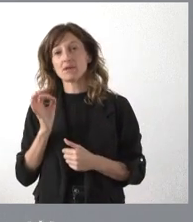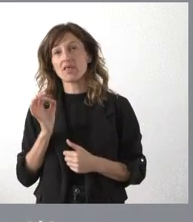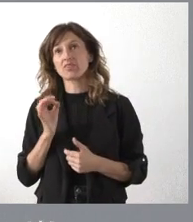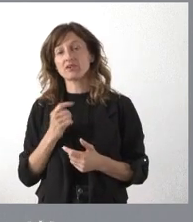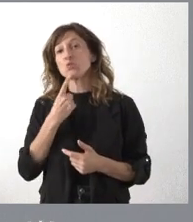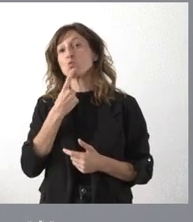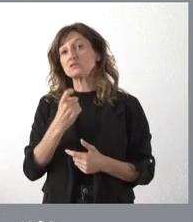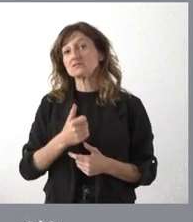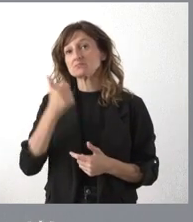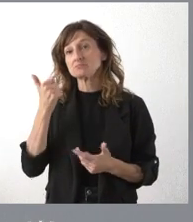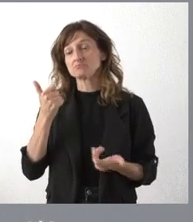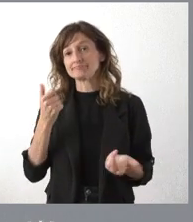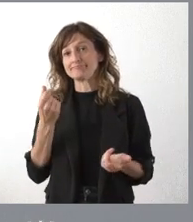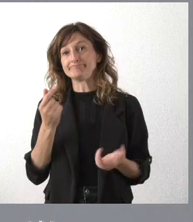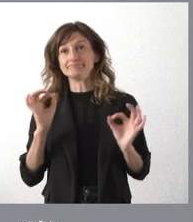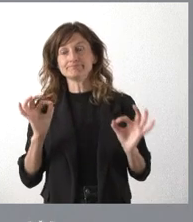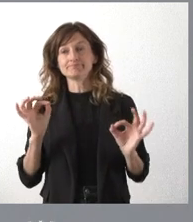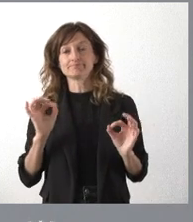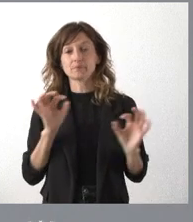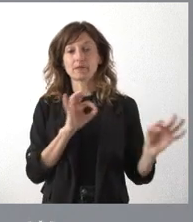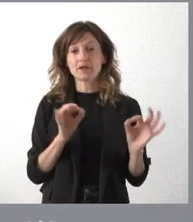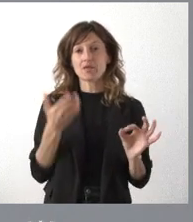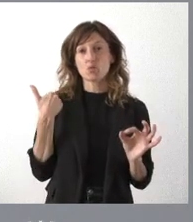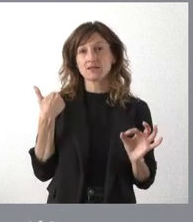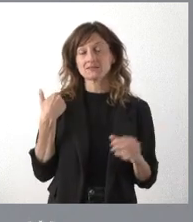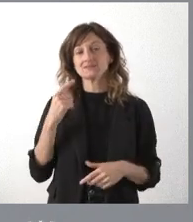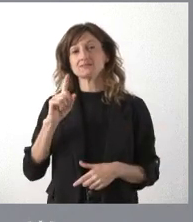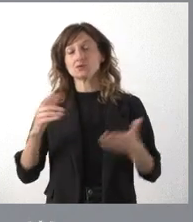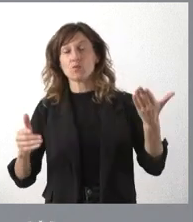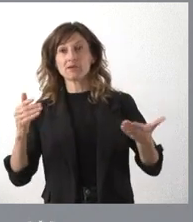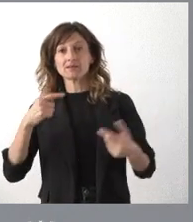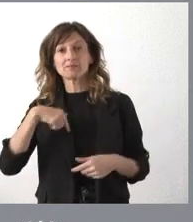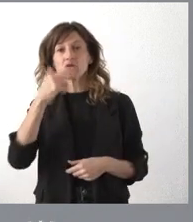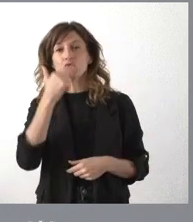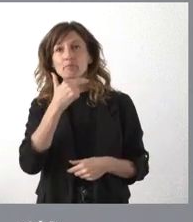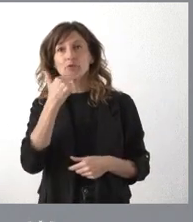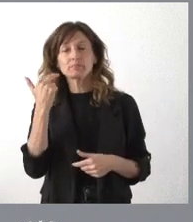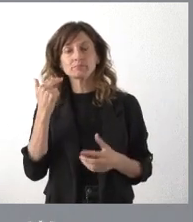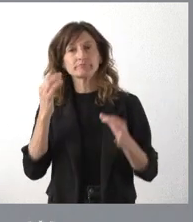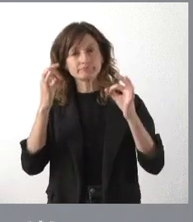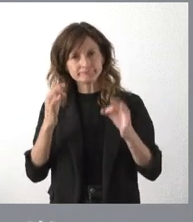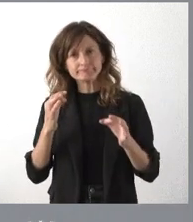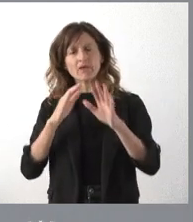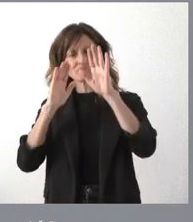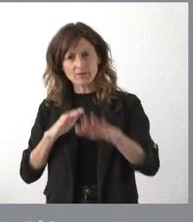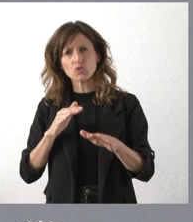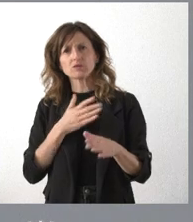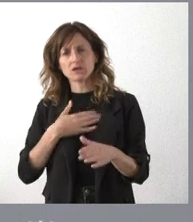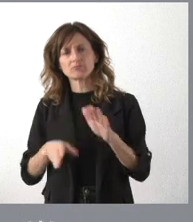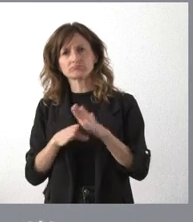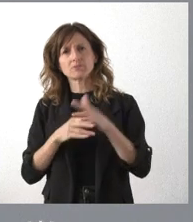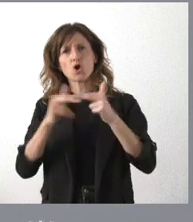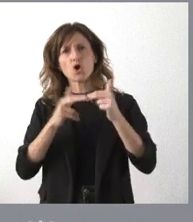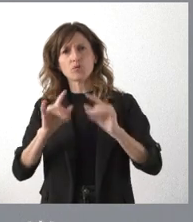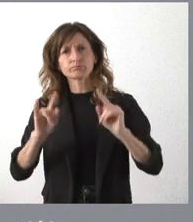costar bastante más de lo que habíamos previsto inicialmente Pero también es cierto que nuestro compromiso es inequívoco a favor de llevar a cabo esta infraestructura